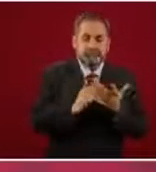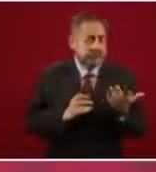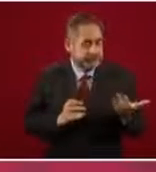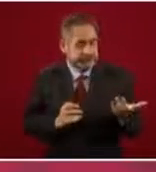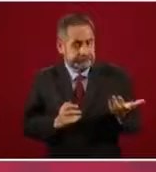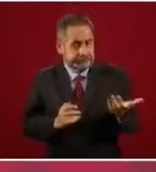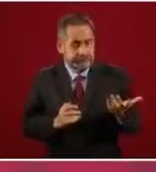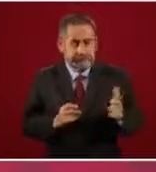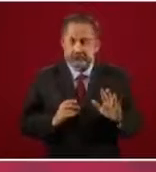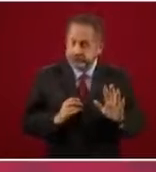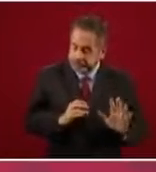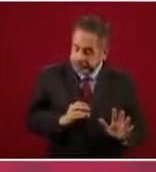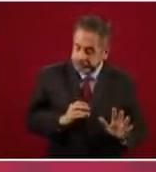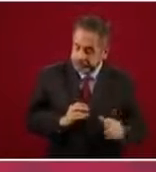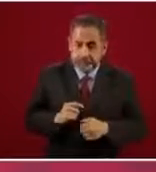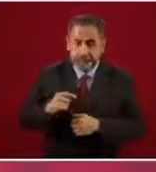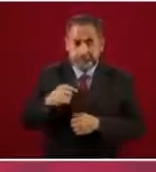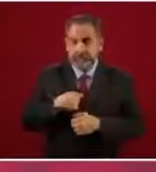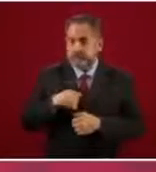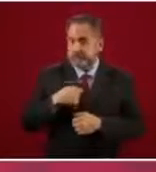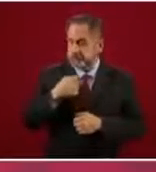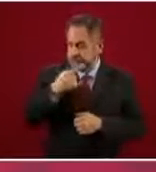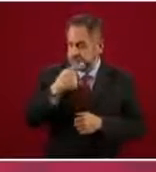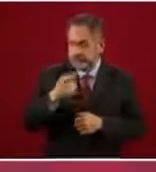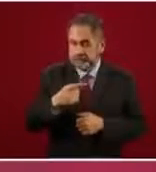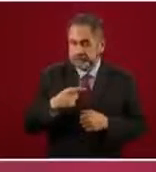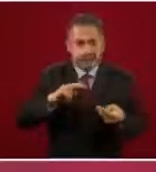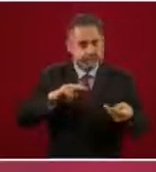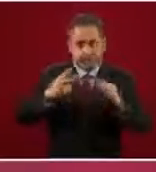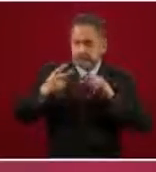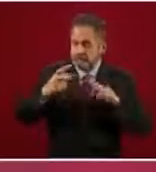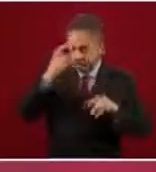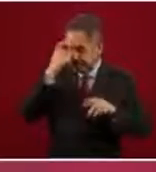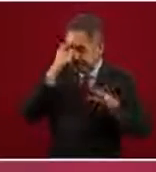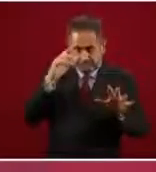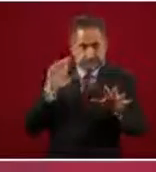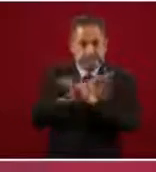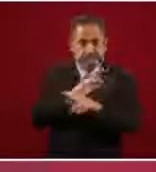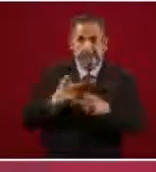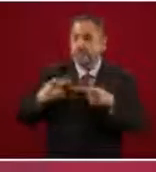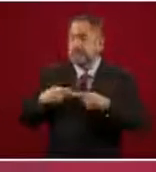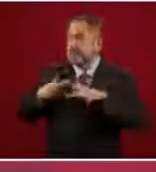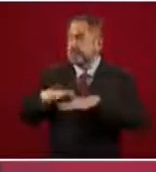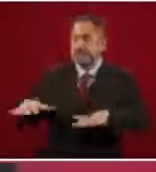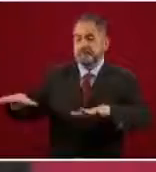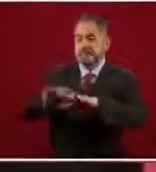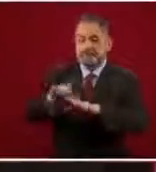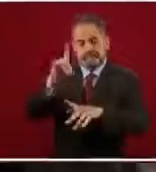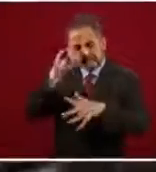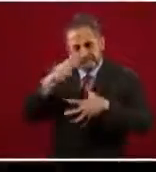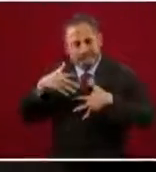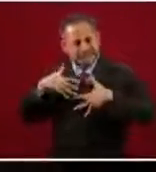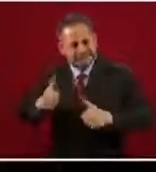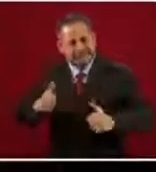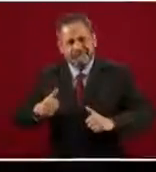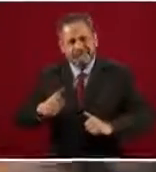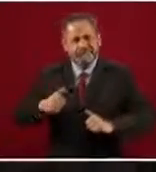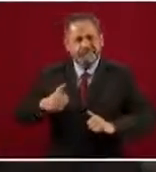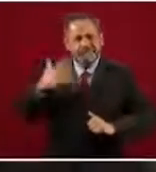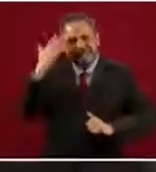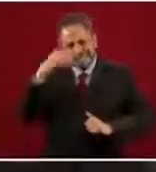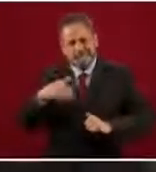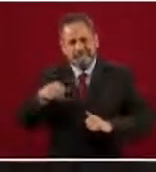Yo sostengo que ha habido un cambio de mentalidad, que el pueblo de México es de los pueblos más conscientes del mundo,